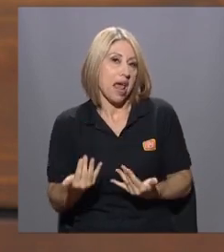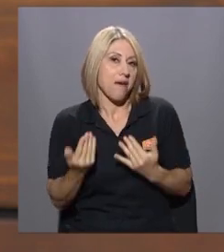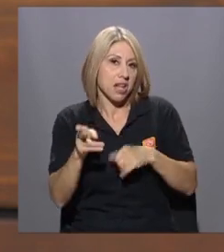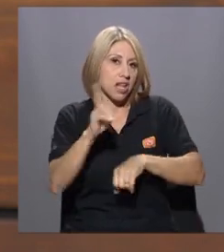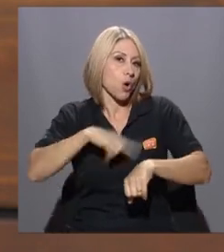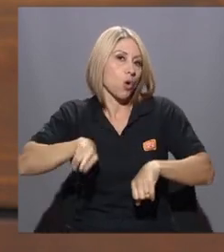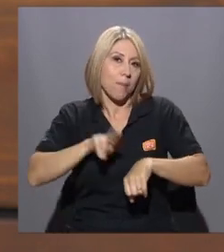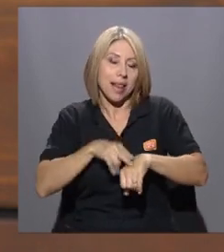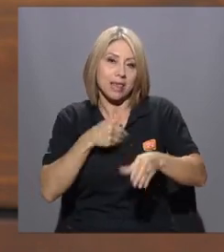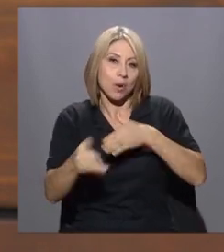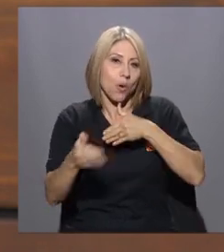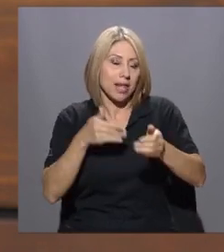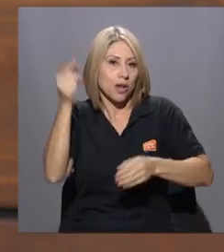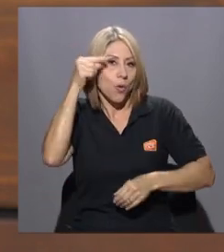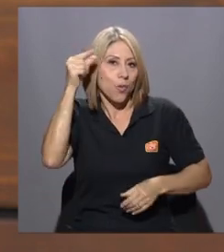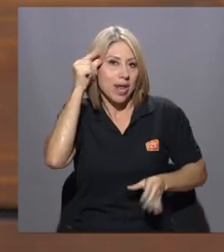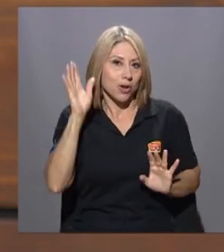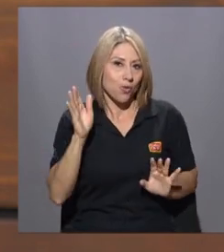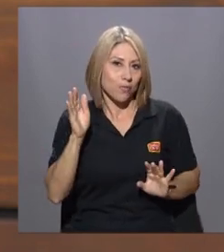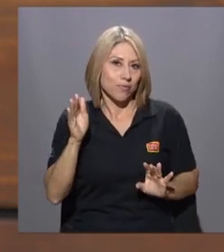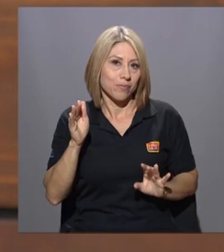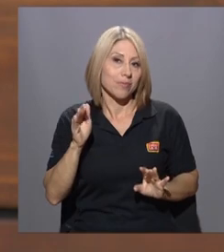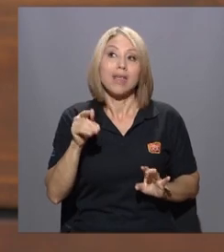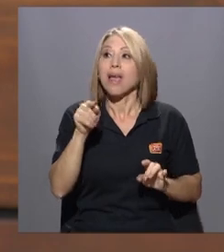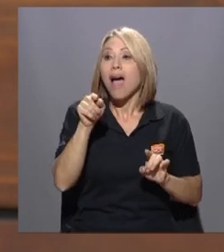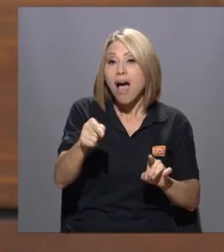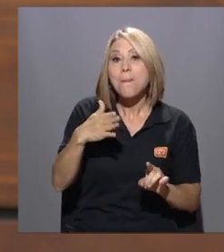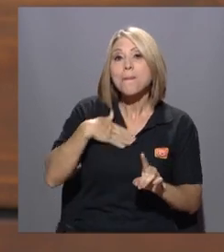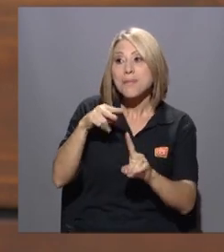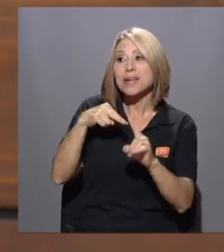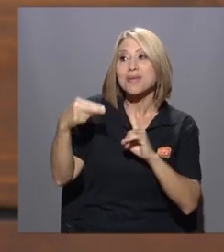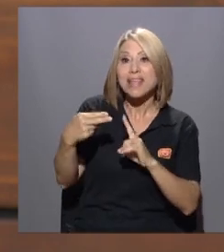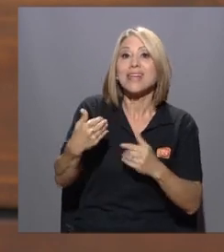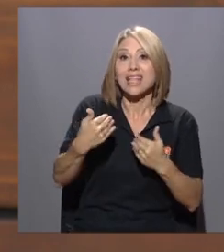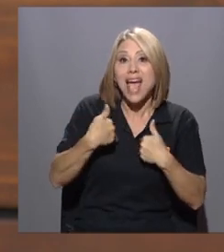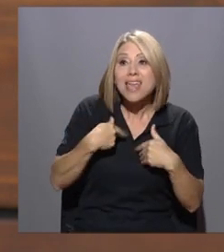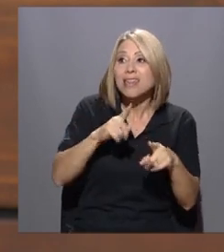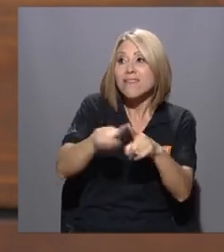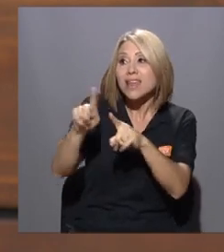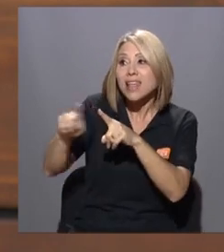cualquier gobierno, hay diferentes posiciones. Incluso hay diferentes,